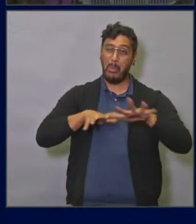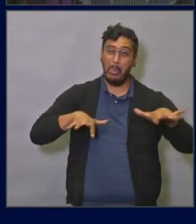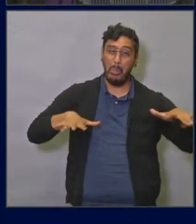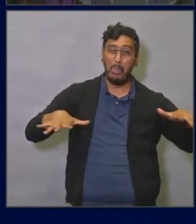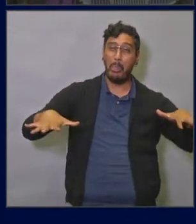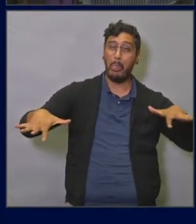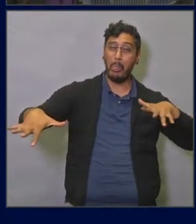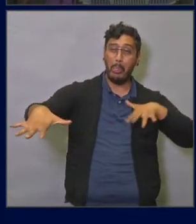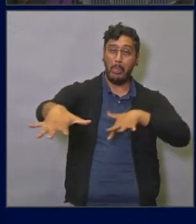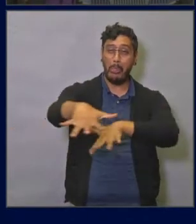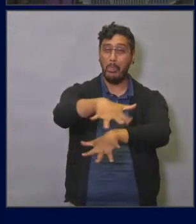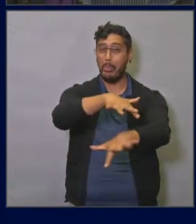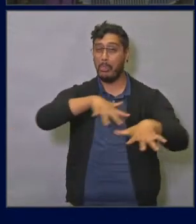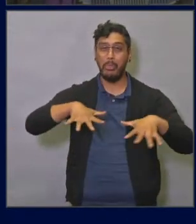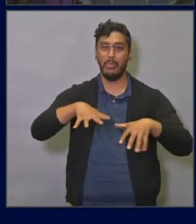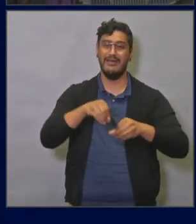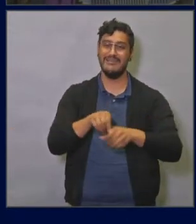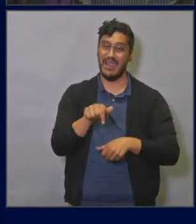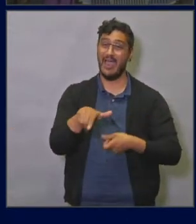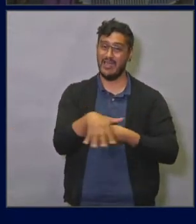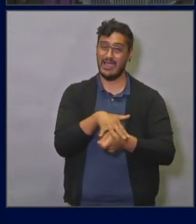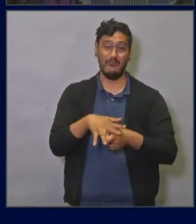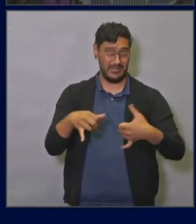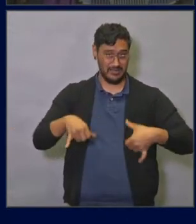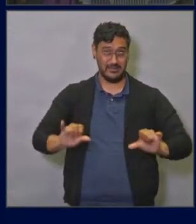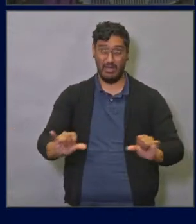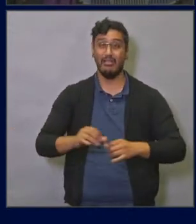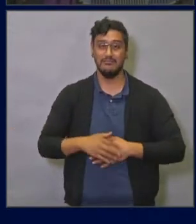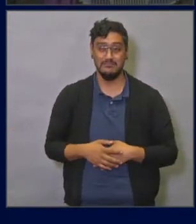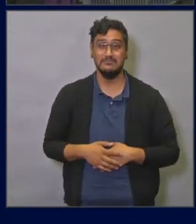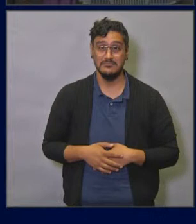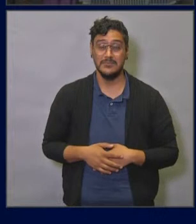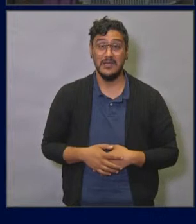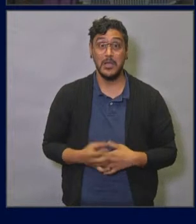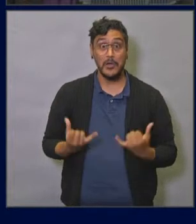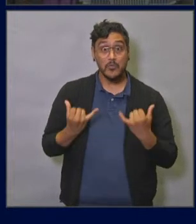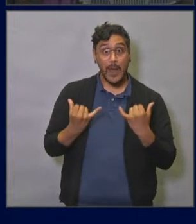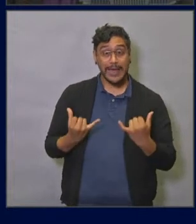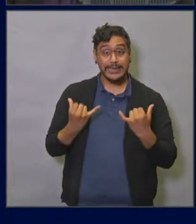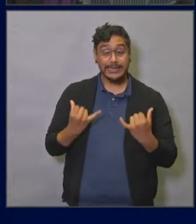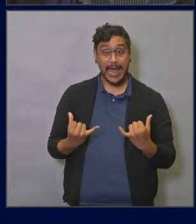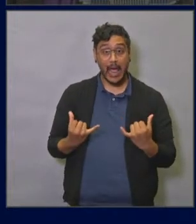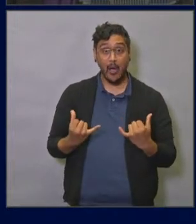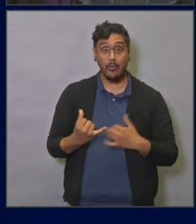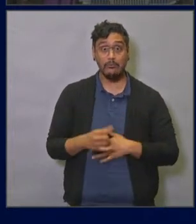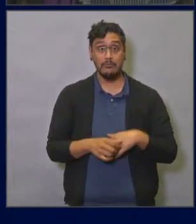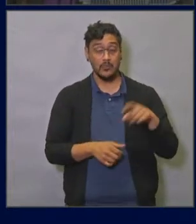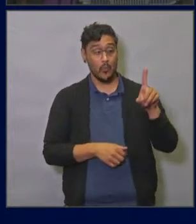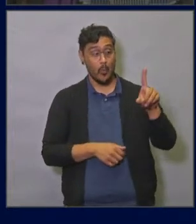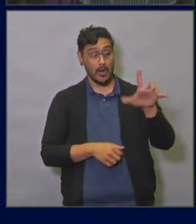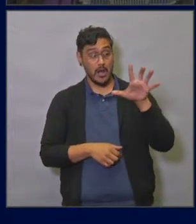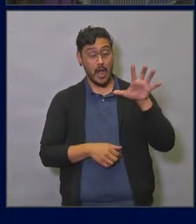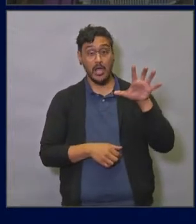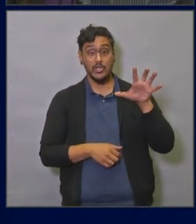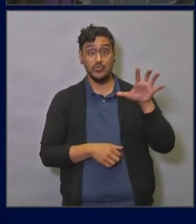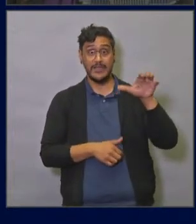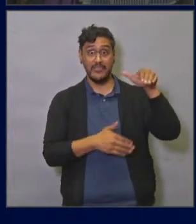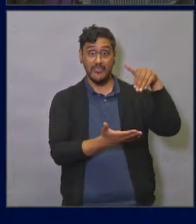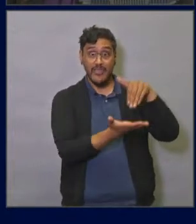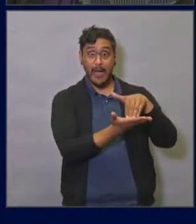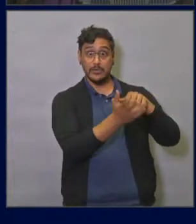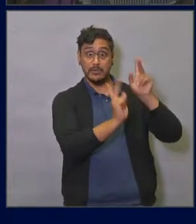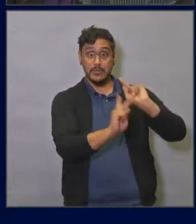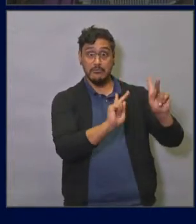del virus en el condado. Nuestro número actual de casos nuevos por cada 100,000 personas es